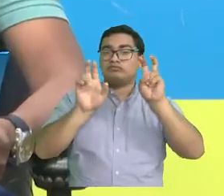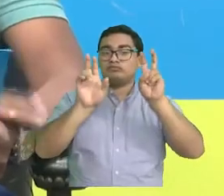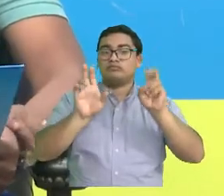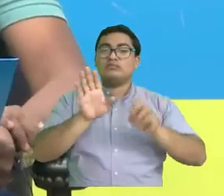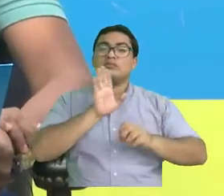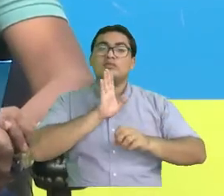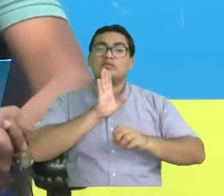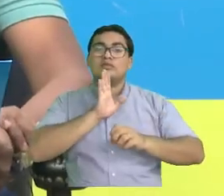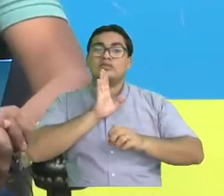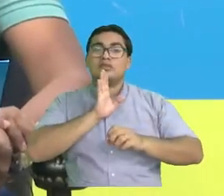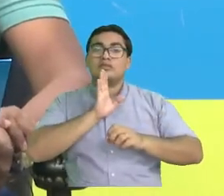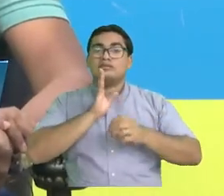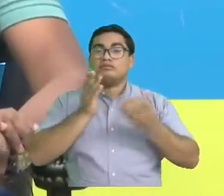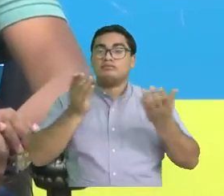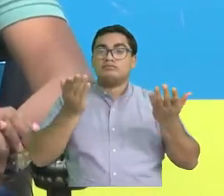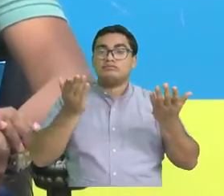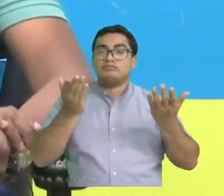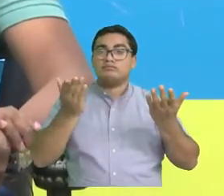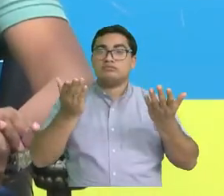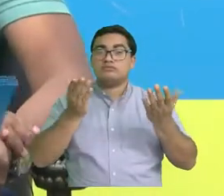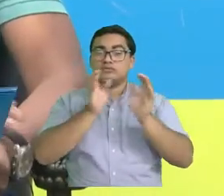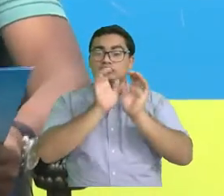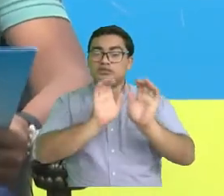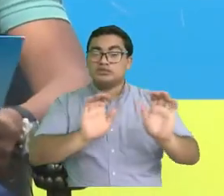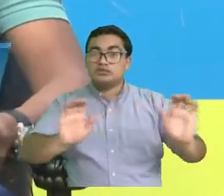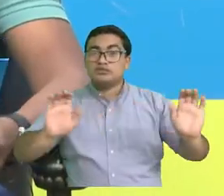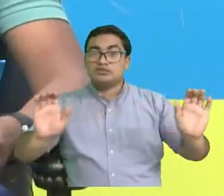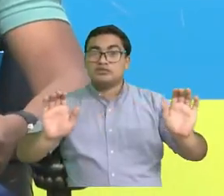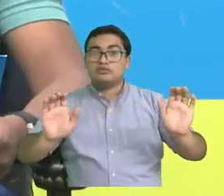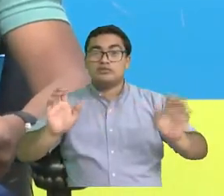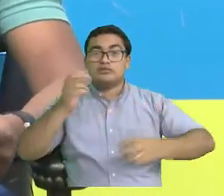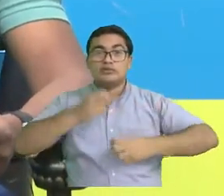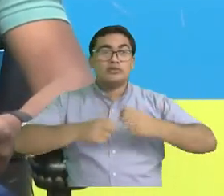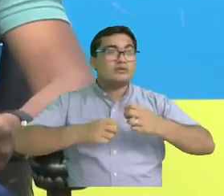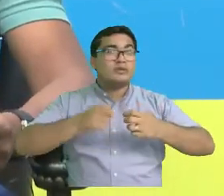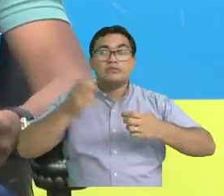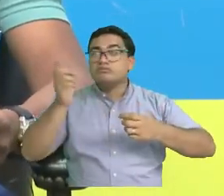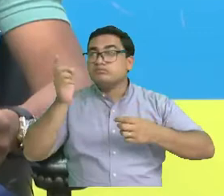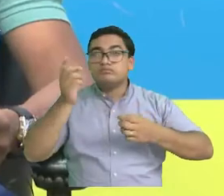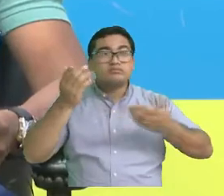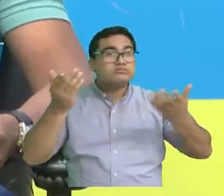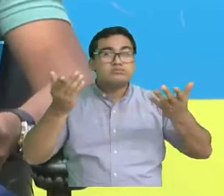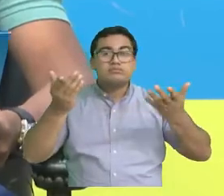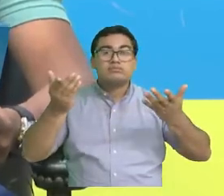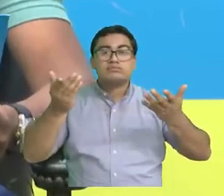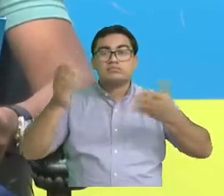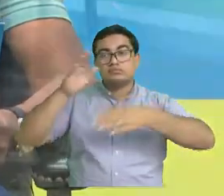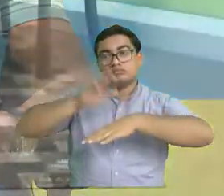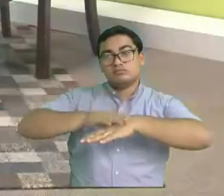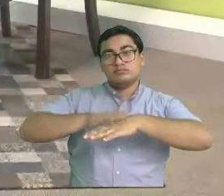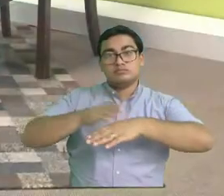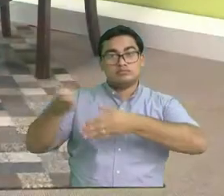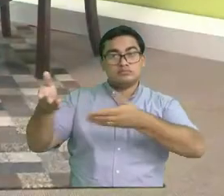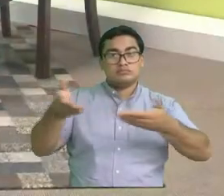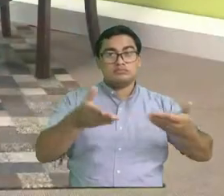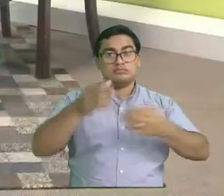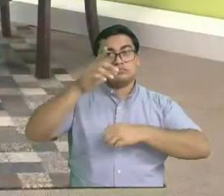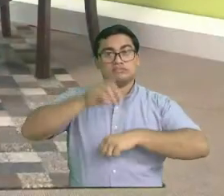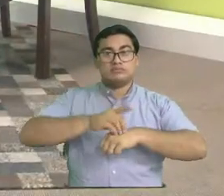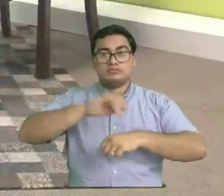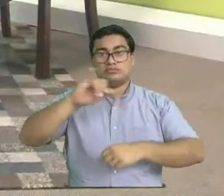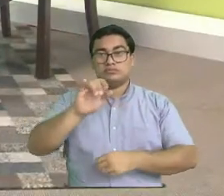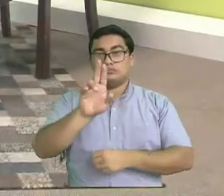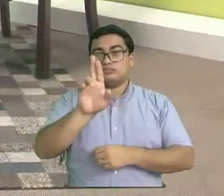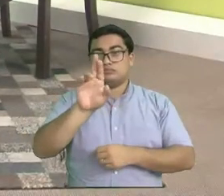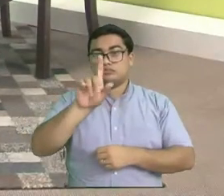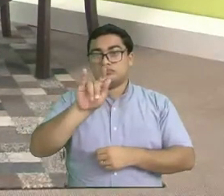por déficit de atención e hiperactividad en la niñez, tenemos como invitada a la doctora Yurixa Gómez, quien es pediatra